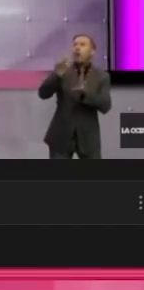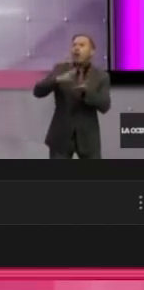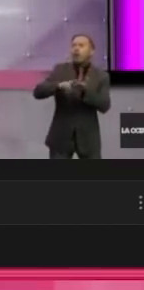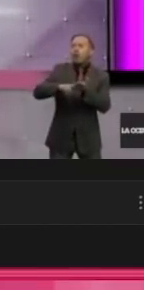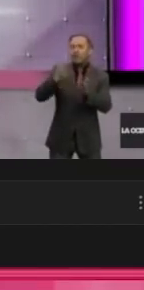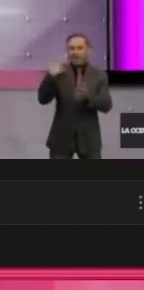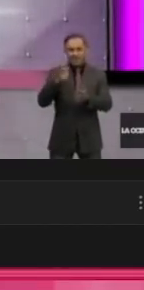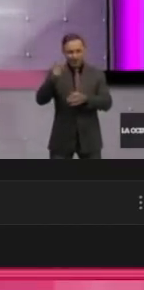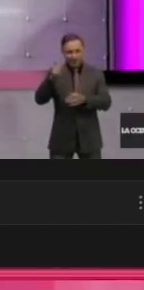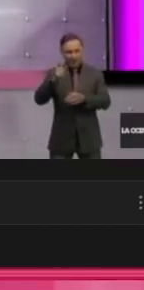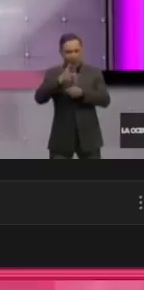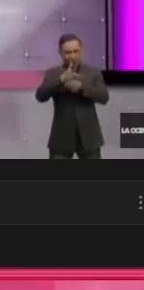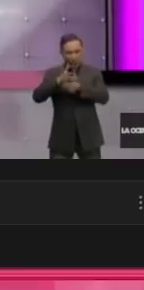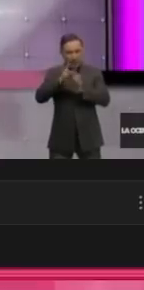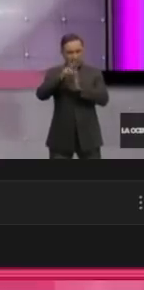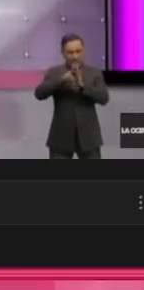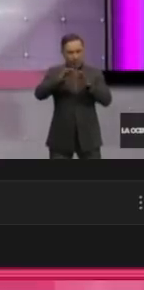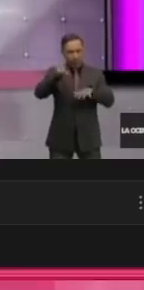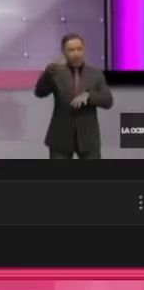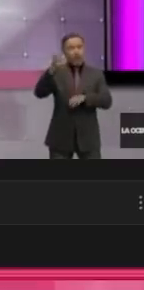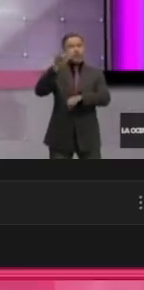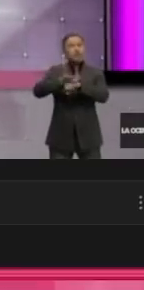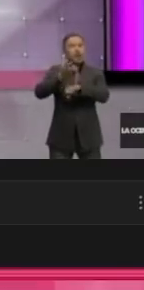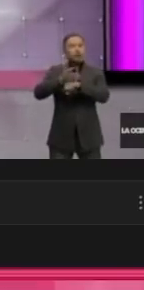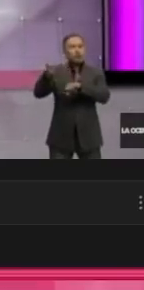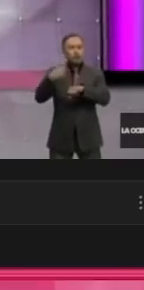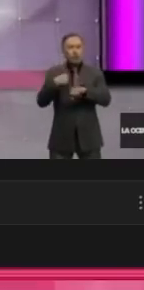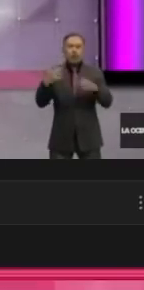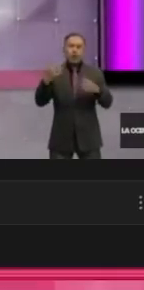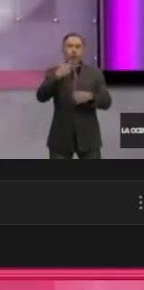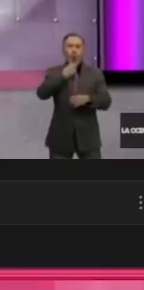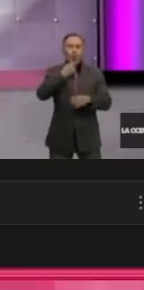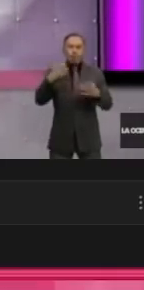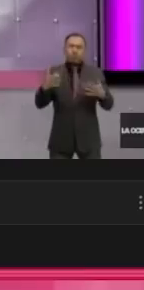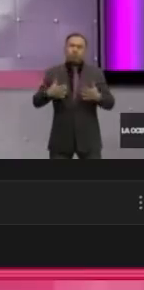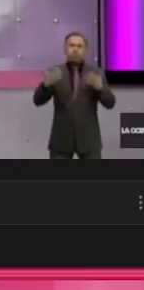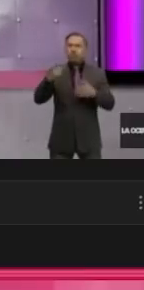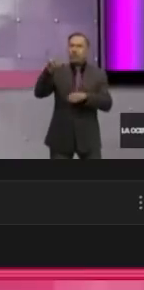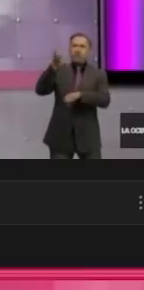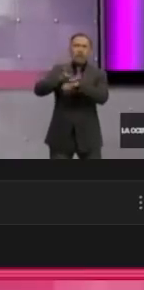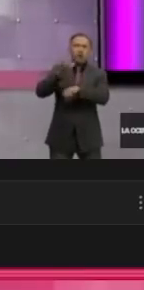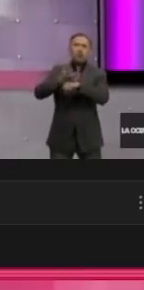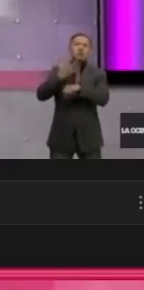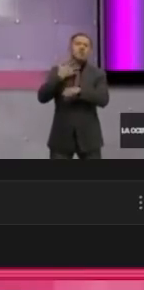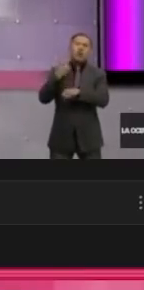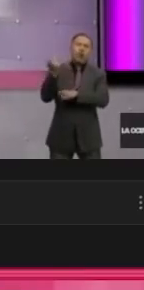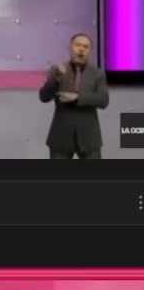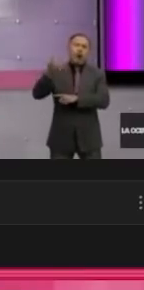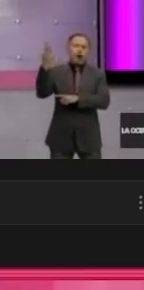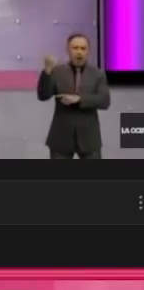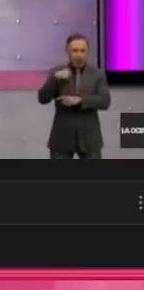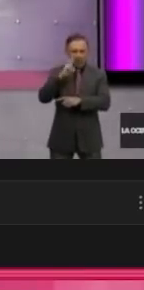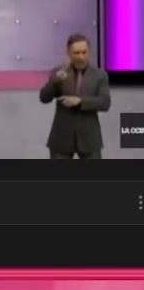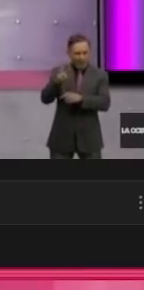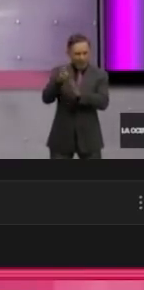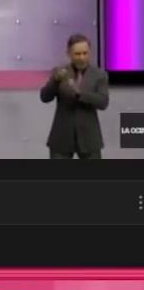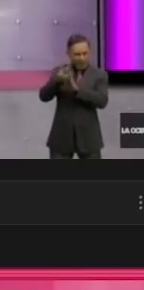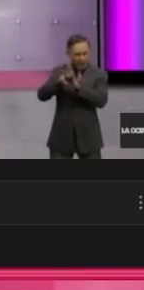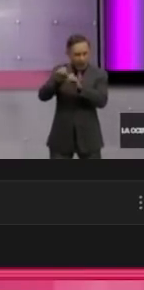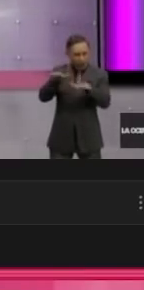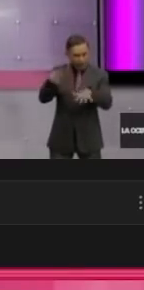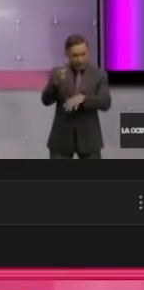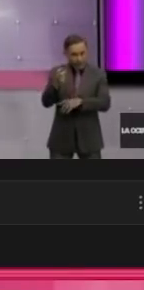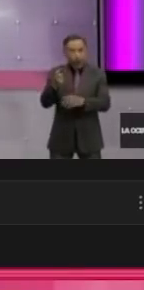video del norteamericano, todo enojado en Estados Unidos porque allá está más cara la gasolina. Dato por dato estamos viendo que el gobierno